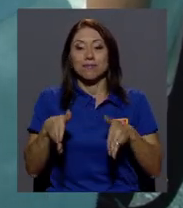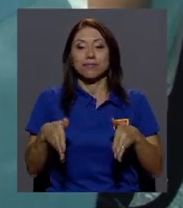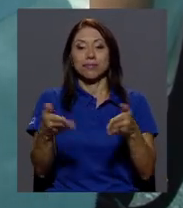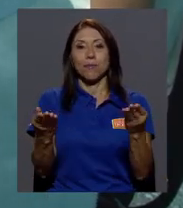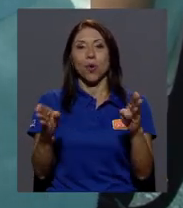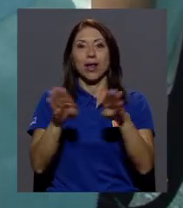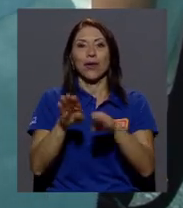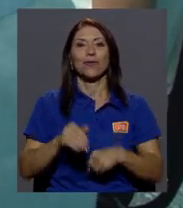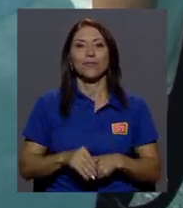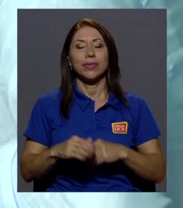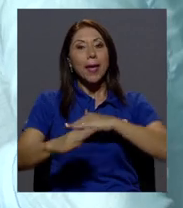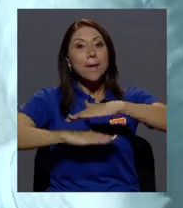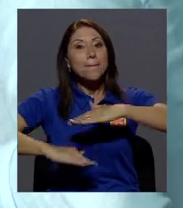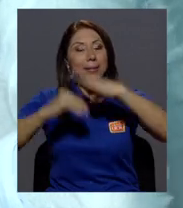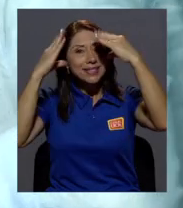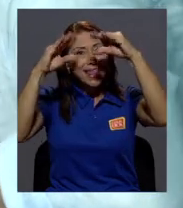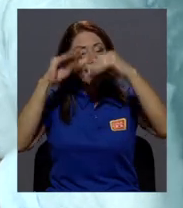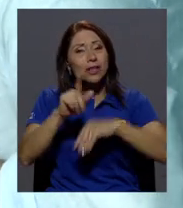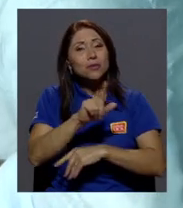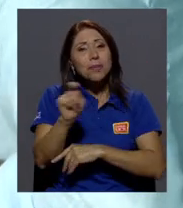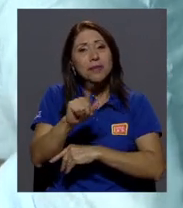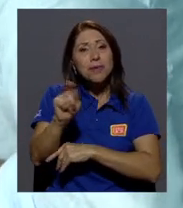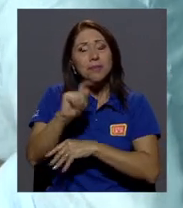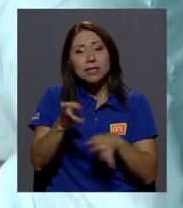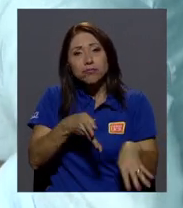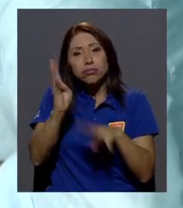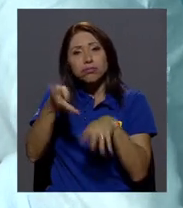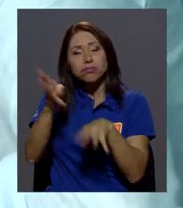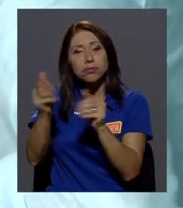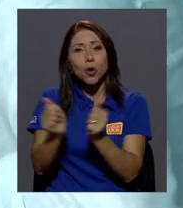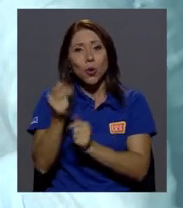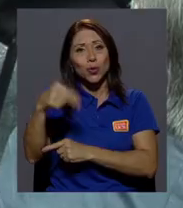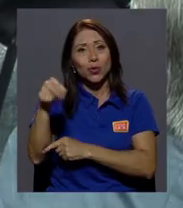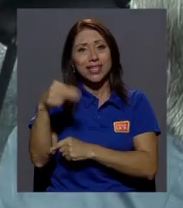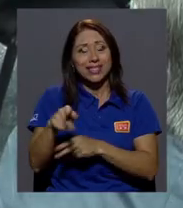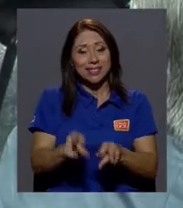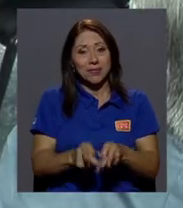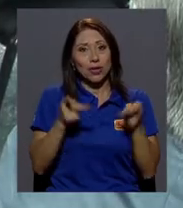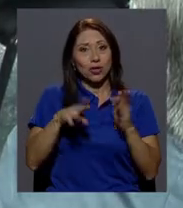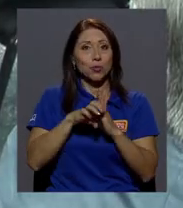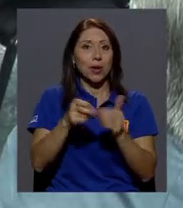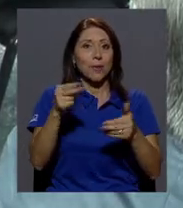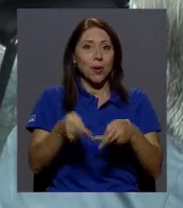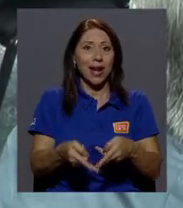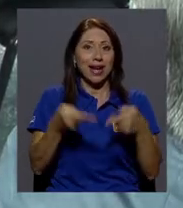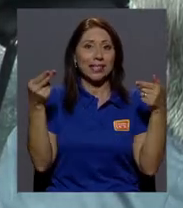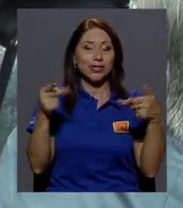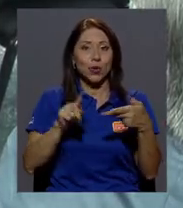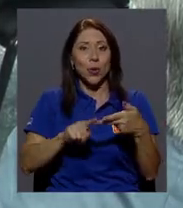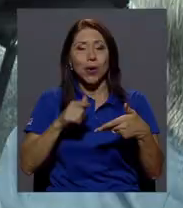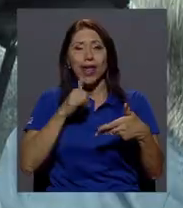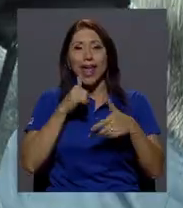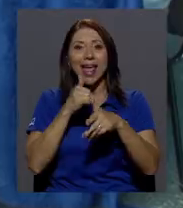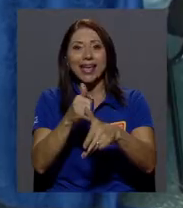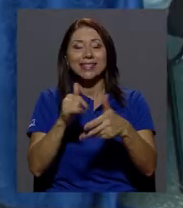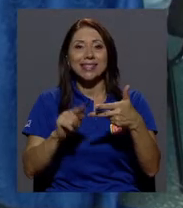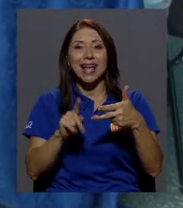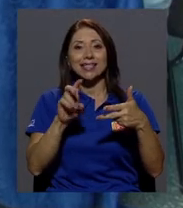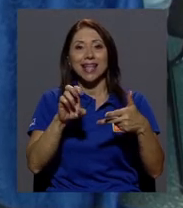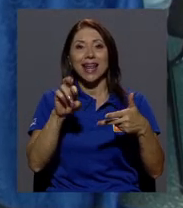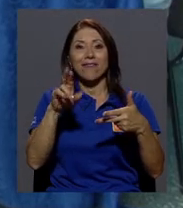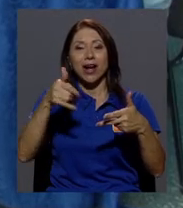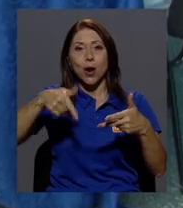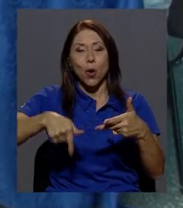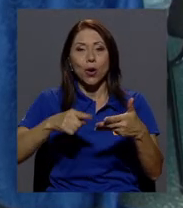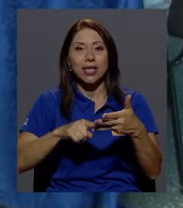La base de datos se actualiza mensualmente con la información noticiosa publicada por medios escritos como La Nación, Diario Extra, CRO y